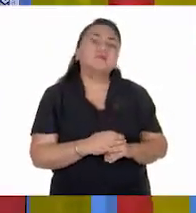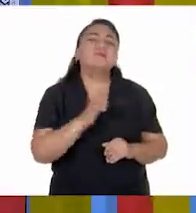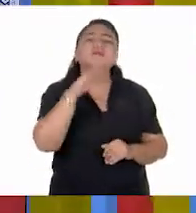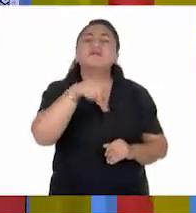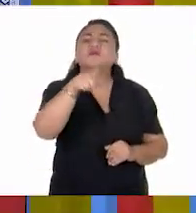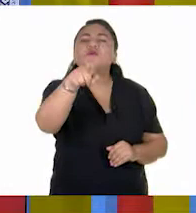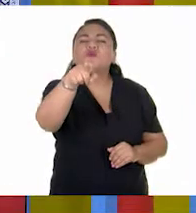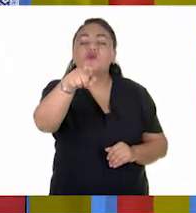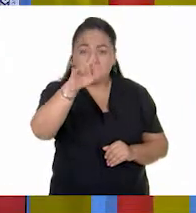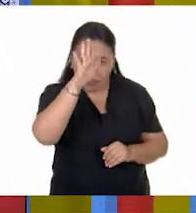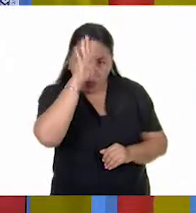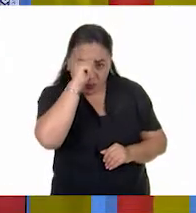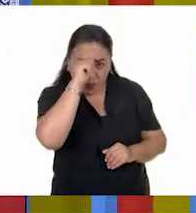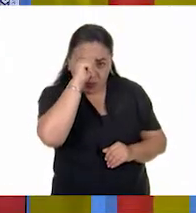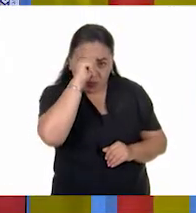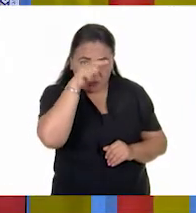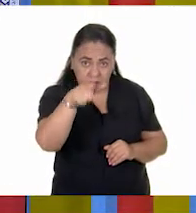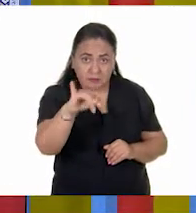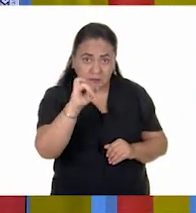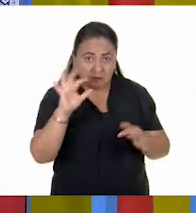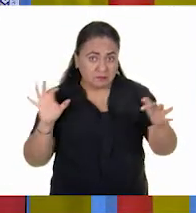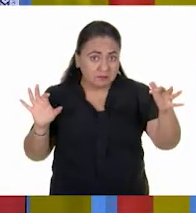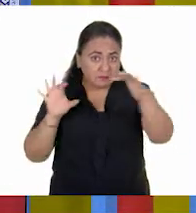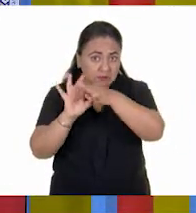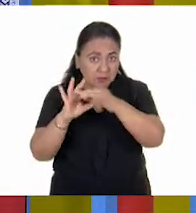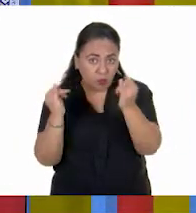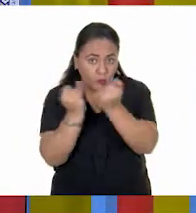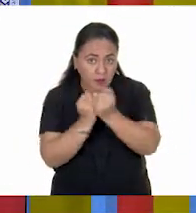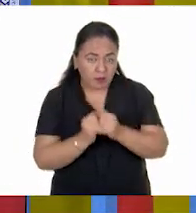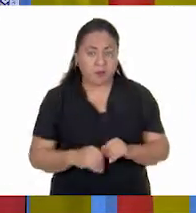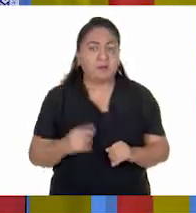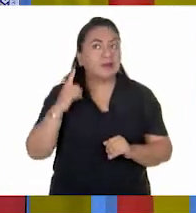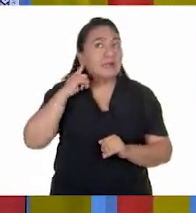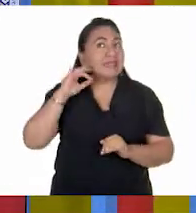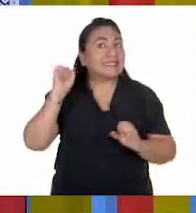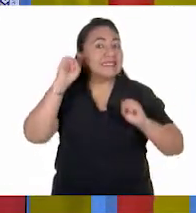¿ustedes en casa están de acuerdo con lo que acaba de decir Pilar?